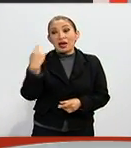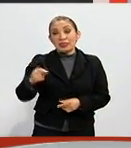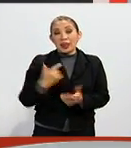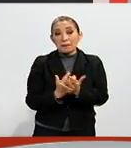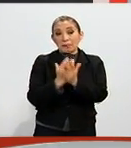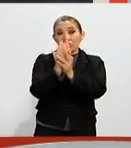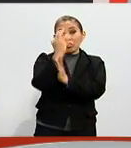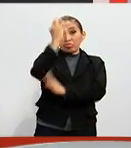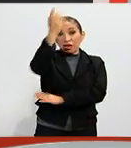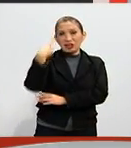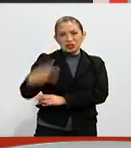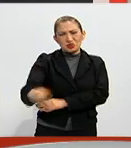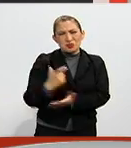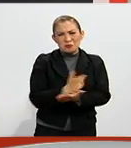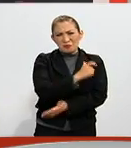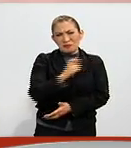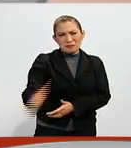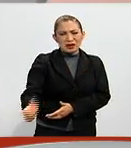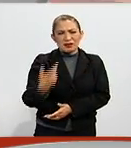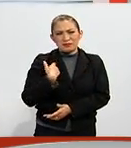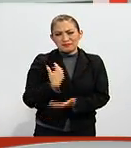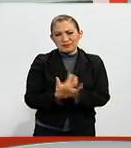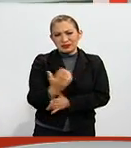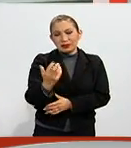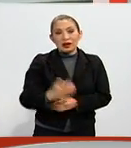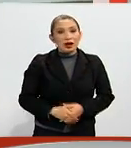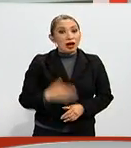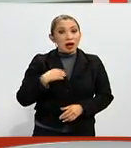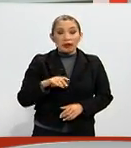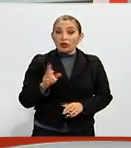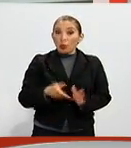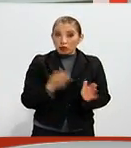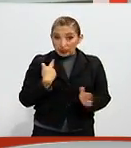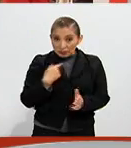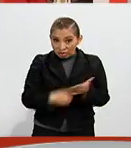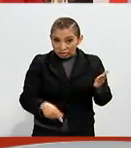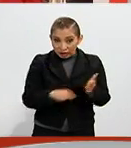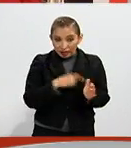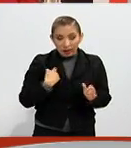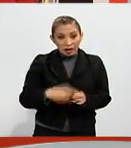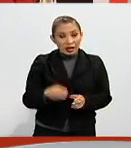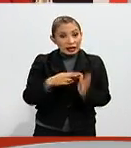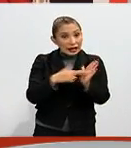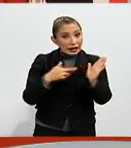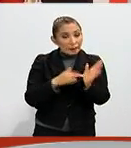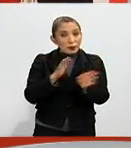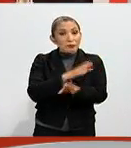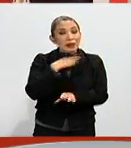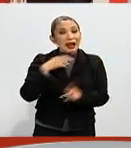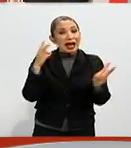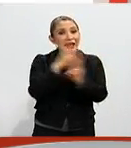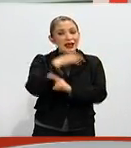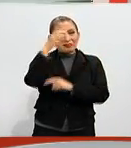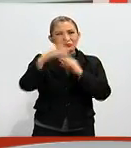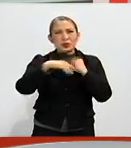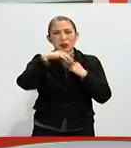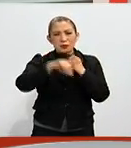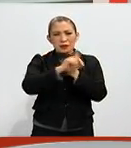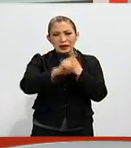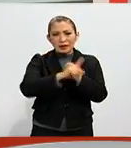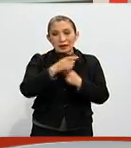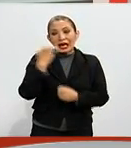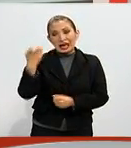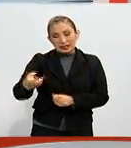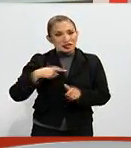aumentos excesivos en sus tarifas. No habrá marcha atrás en las medidas aplicadas por la mala calidad del aire. De no tomar